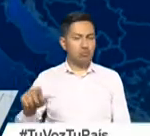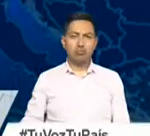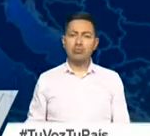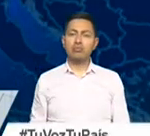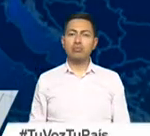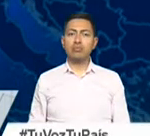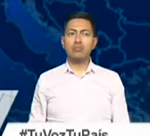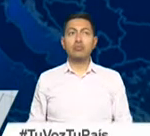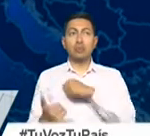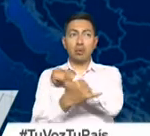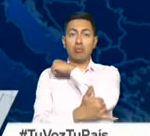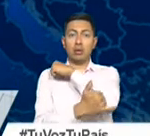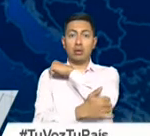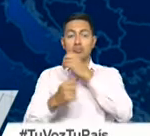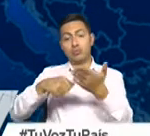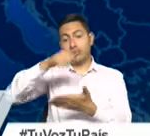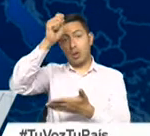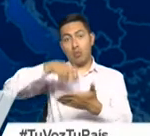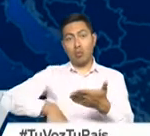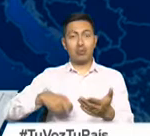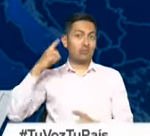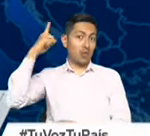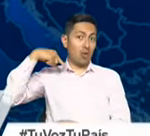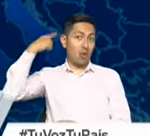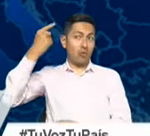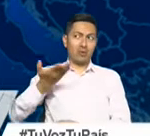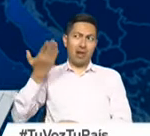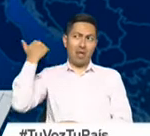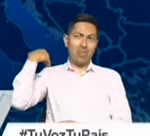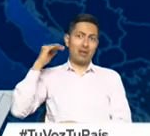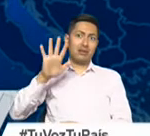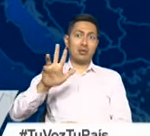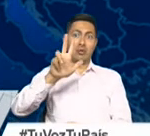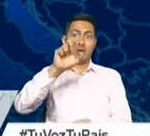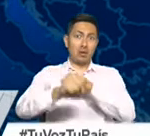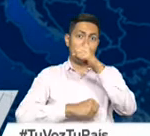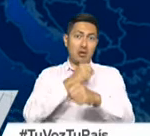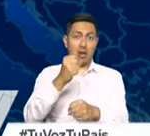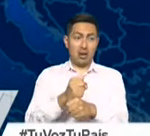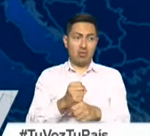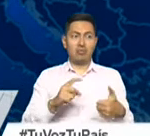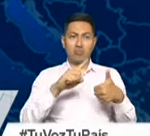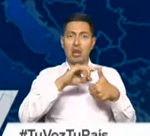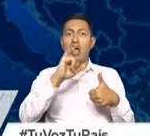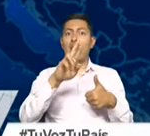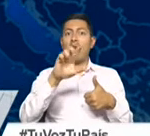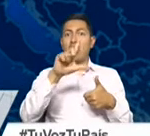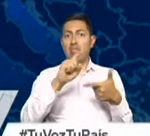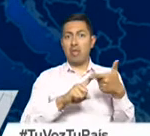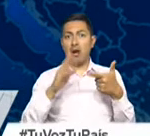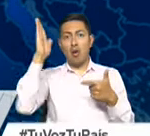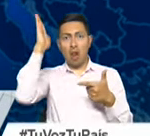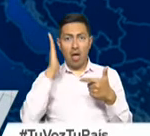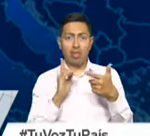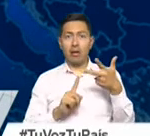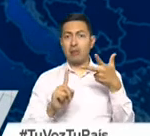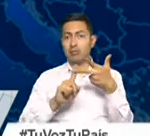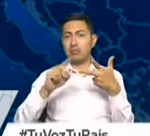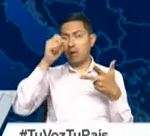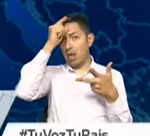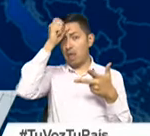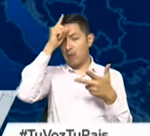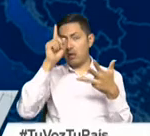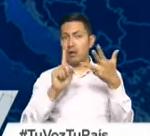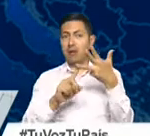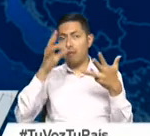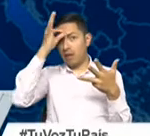Los países que firmaron el acuerdo con Londres hace 53 años son la propia Irlanda, Holanda, Alemania, Francia y Bélgica. Por